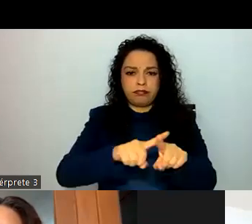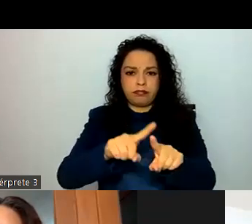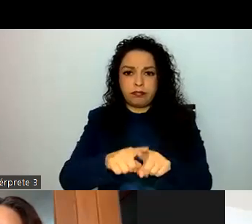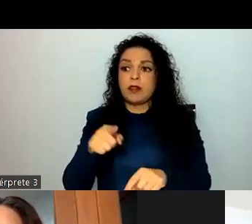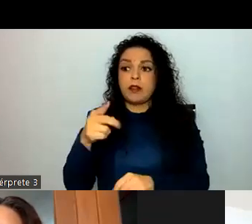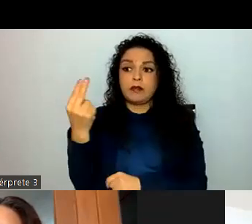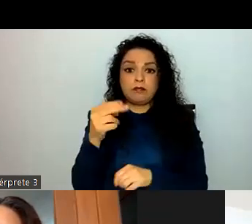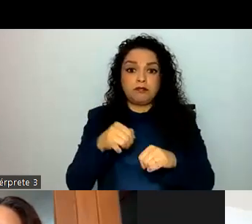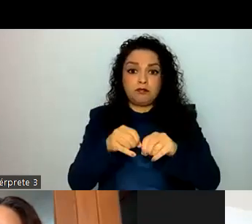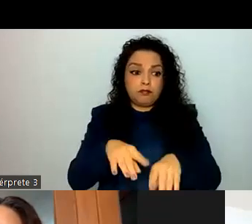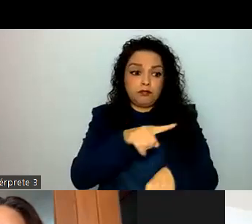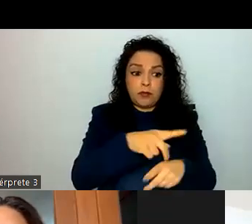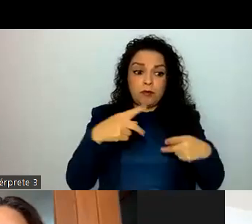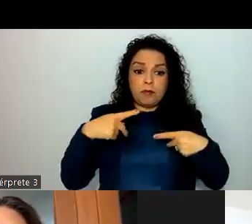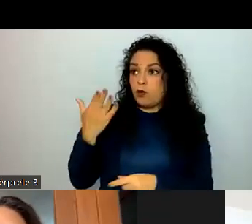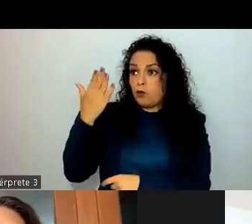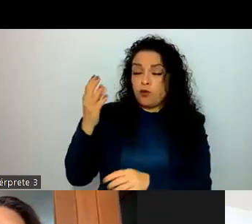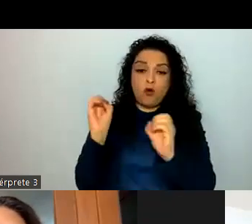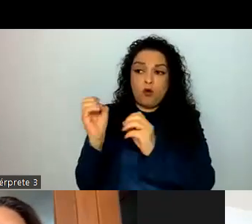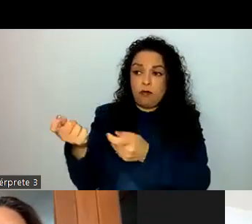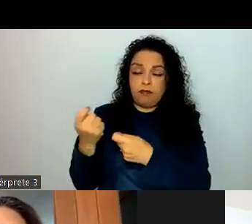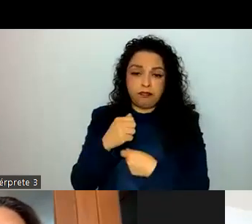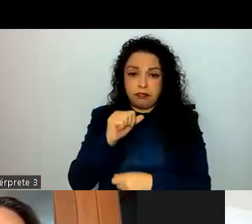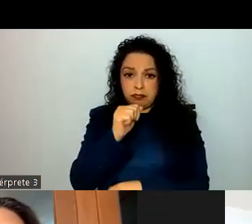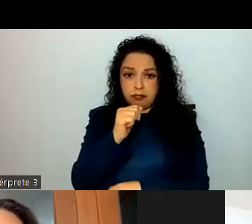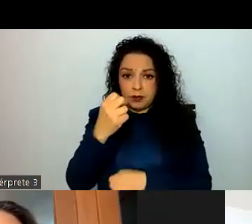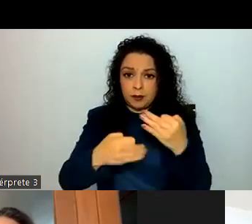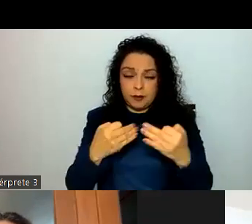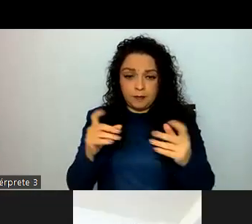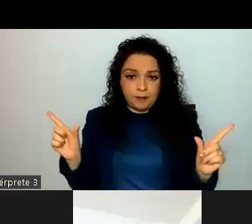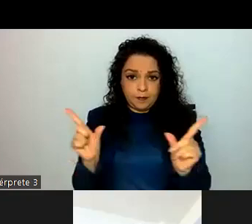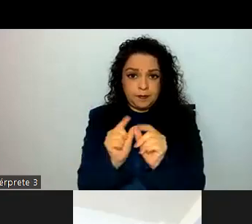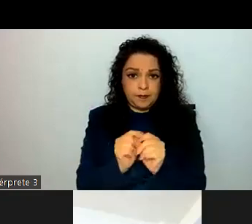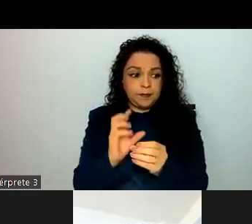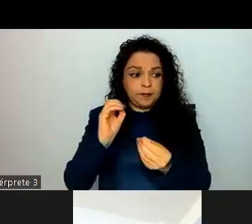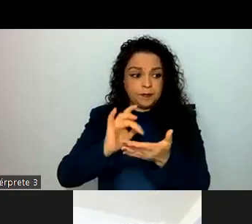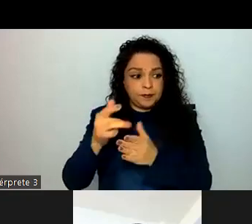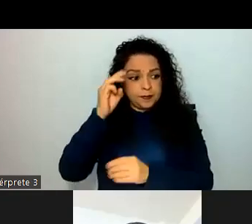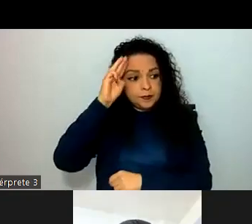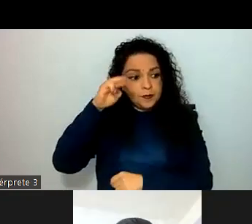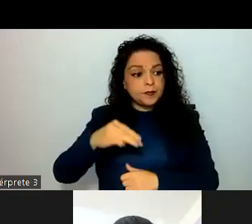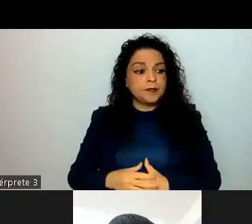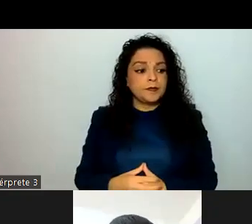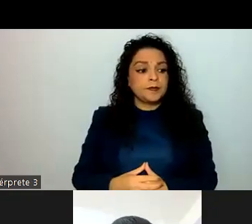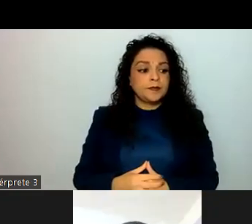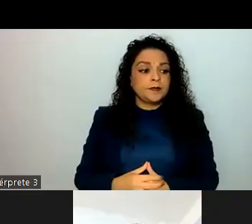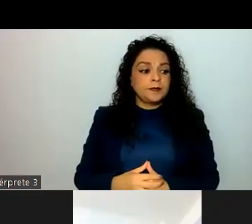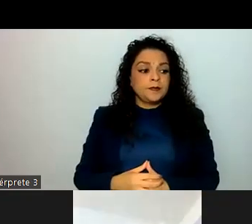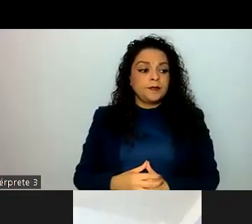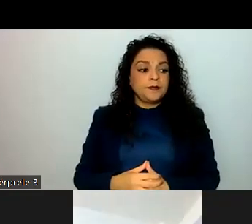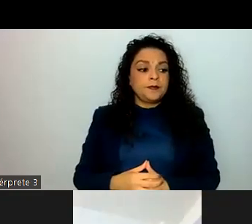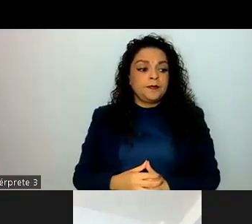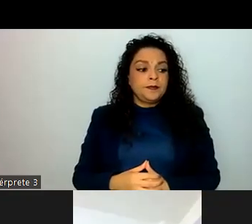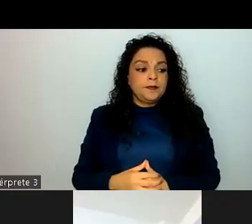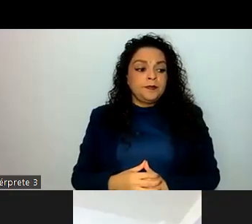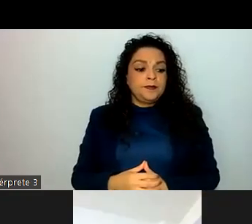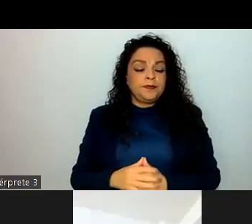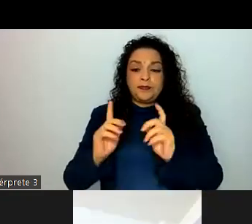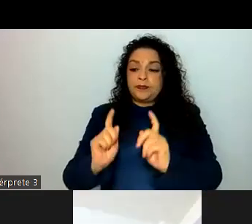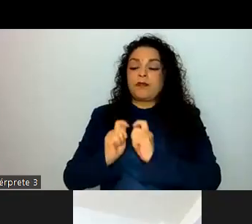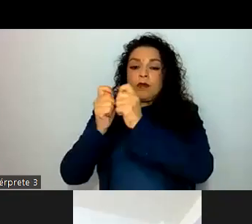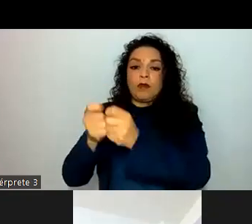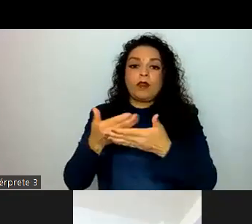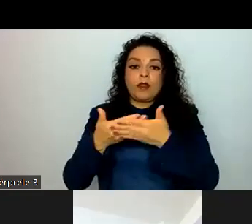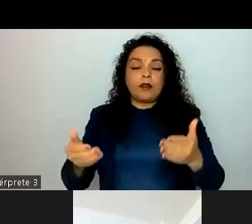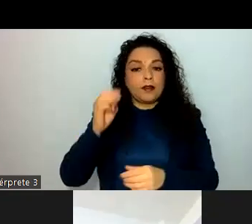ciudadano. Es cuanto, presidente. Gracias, maestro. Se concede el uso de la palabra al